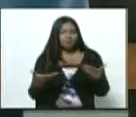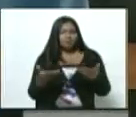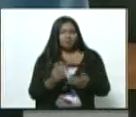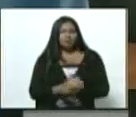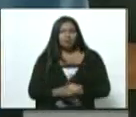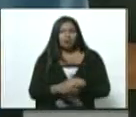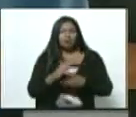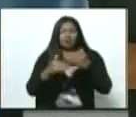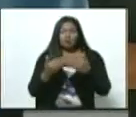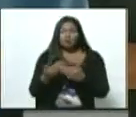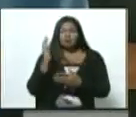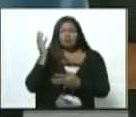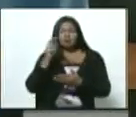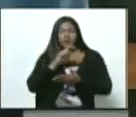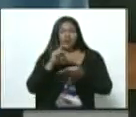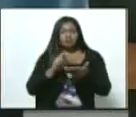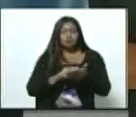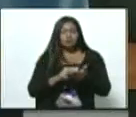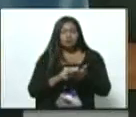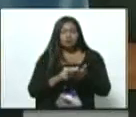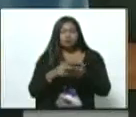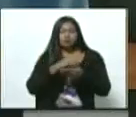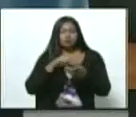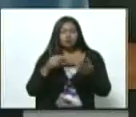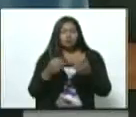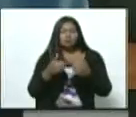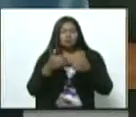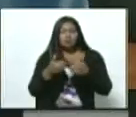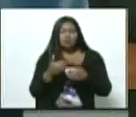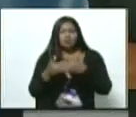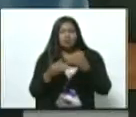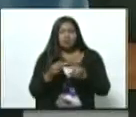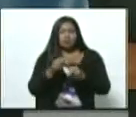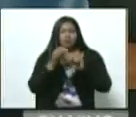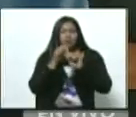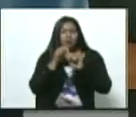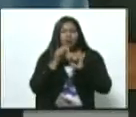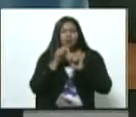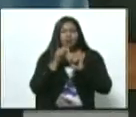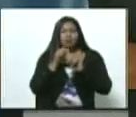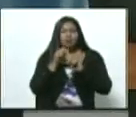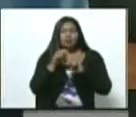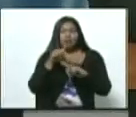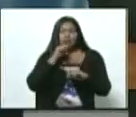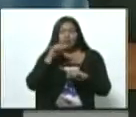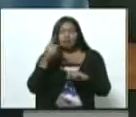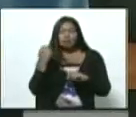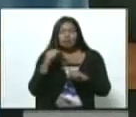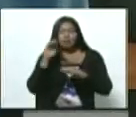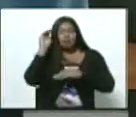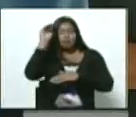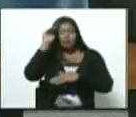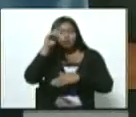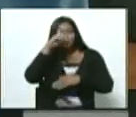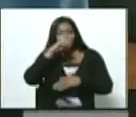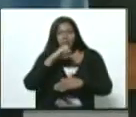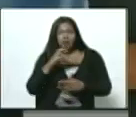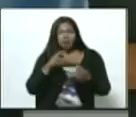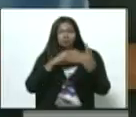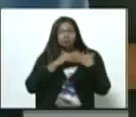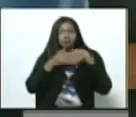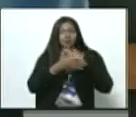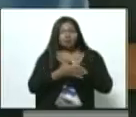de la Asamblea Nacional tenga a bien elegir a quienes tendrán en los futuros años la responsabilidad